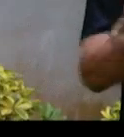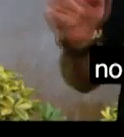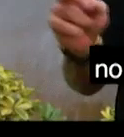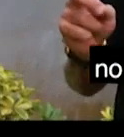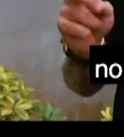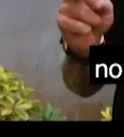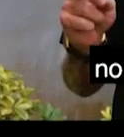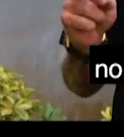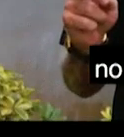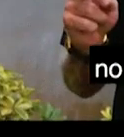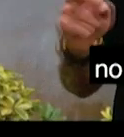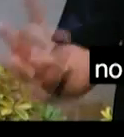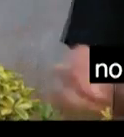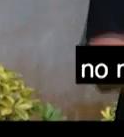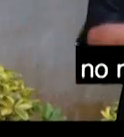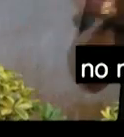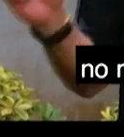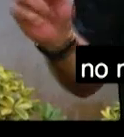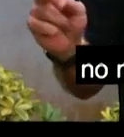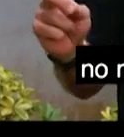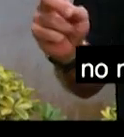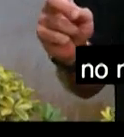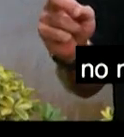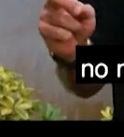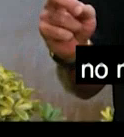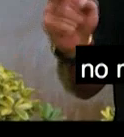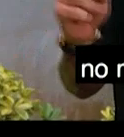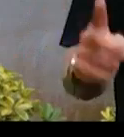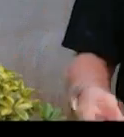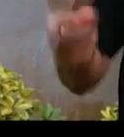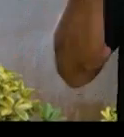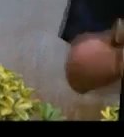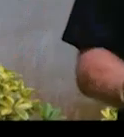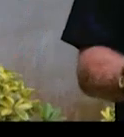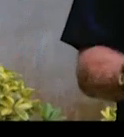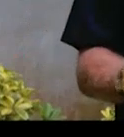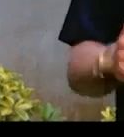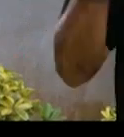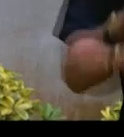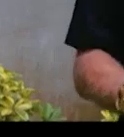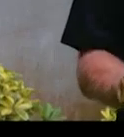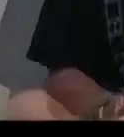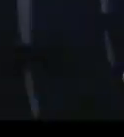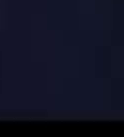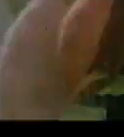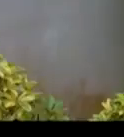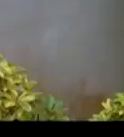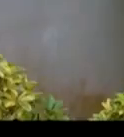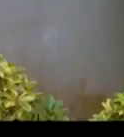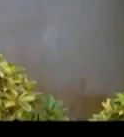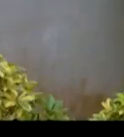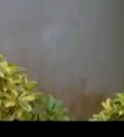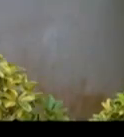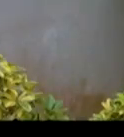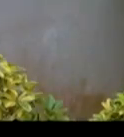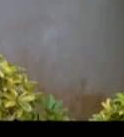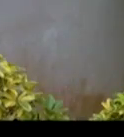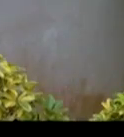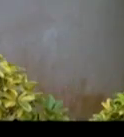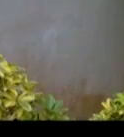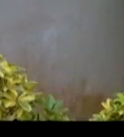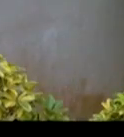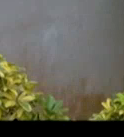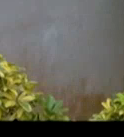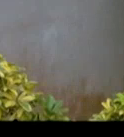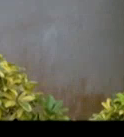más nombramientos ocasionales, no más nombramientos provisionales. El empleo se respeta. No mires al pasado, construye el